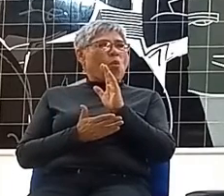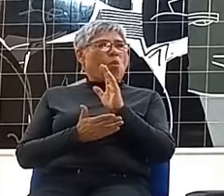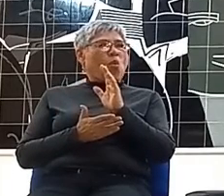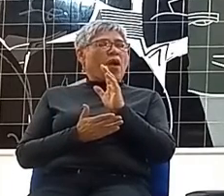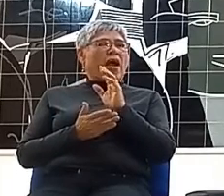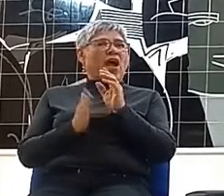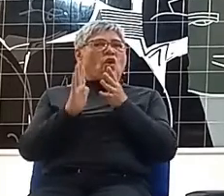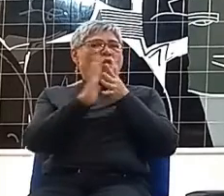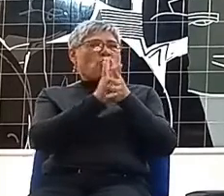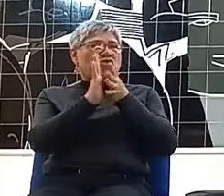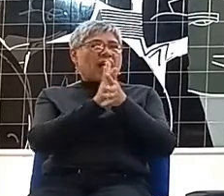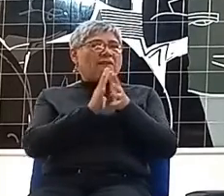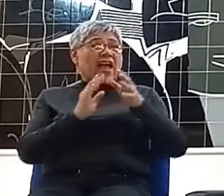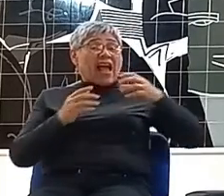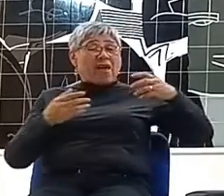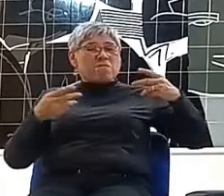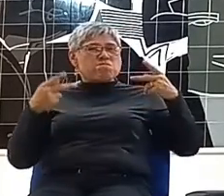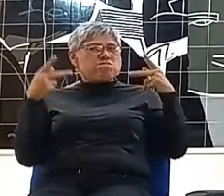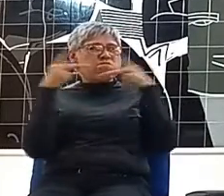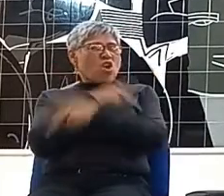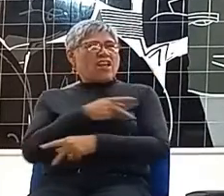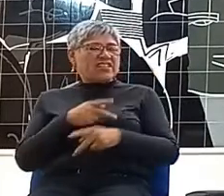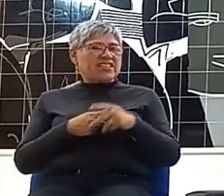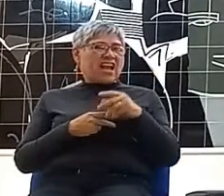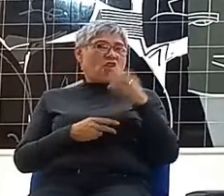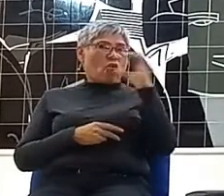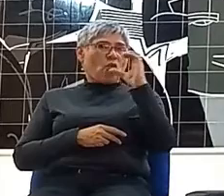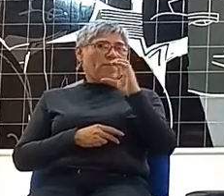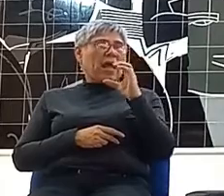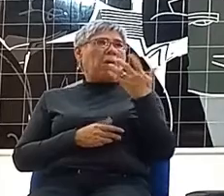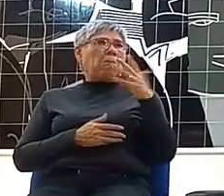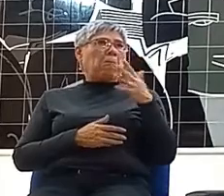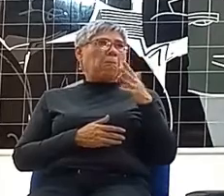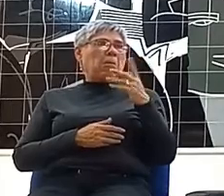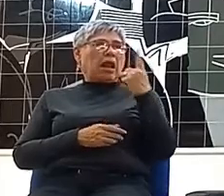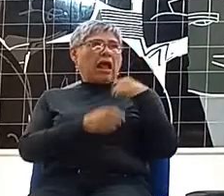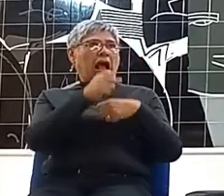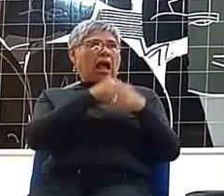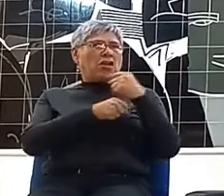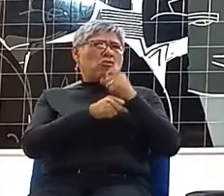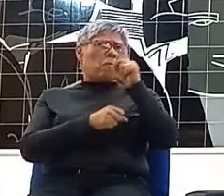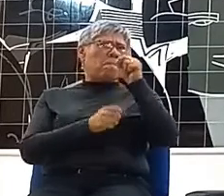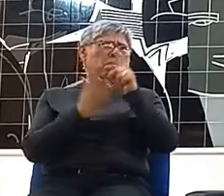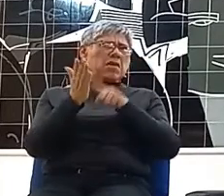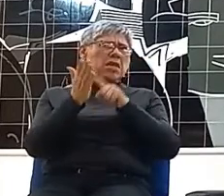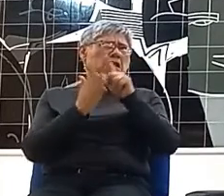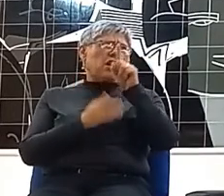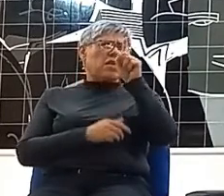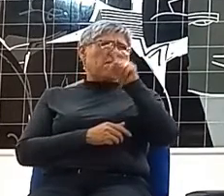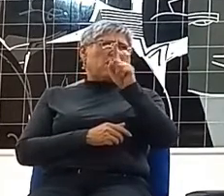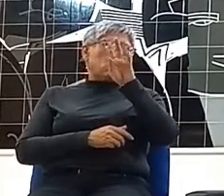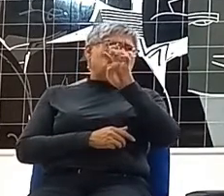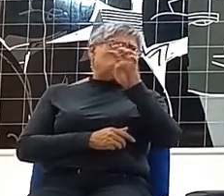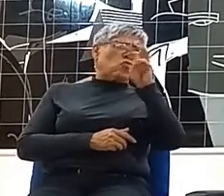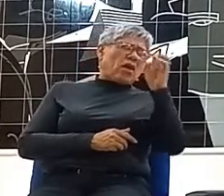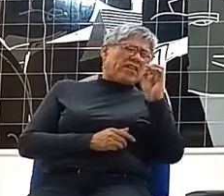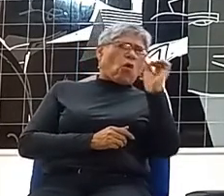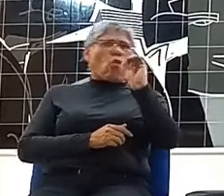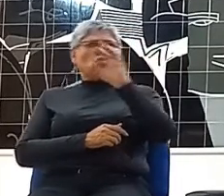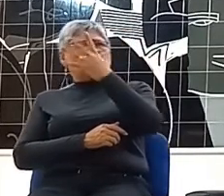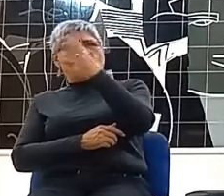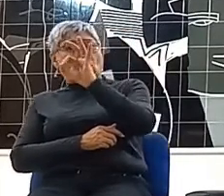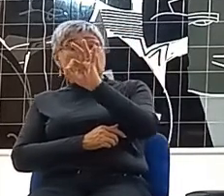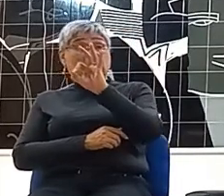la violencia en Colombia, eran publicaciones de los años 40 y de los años